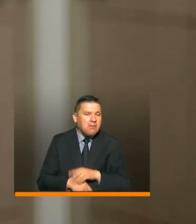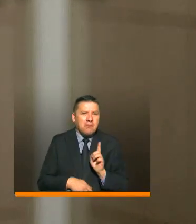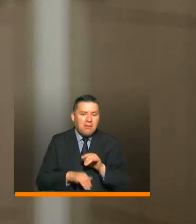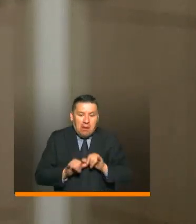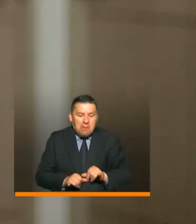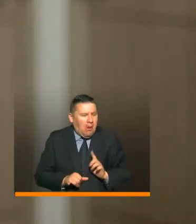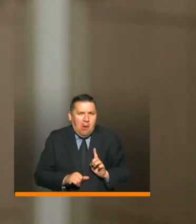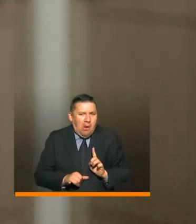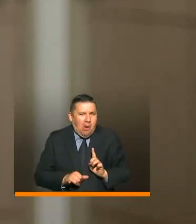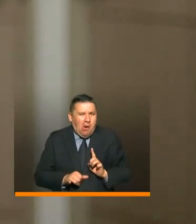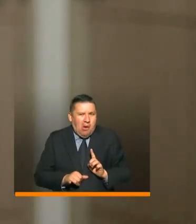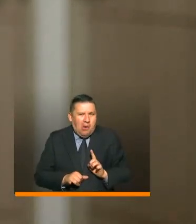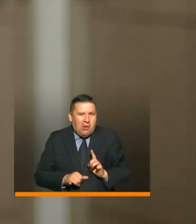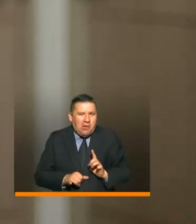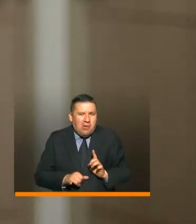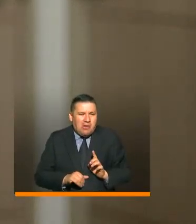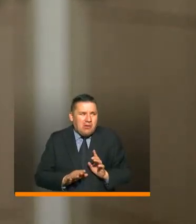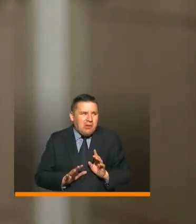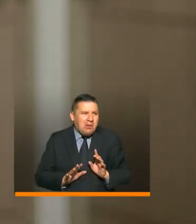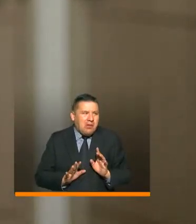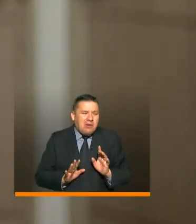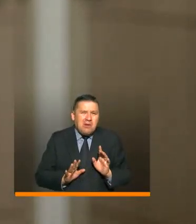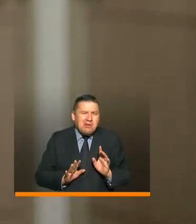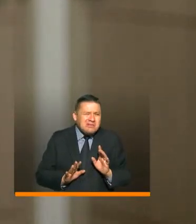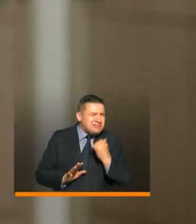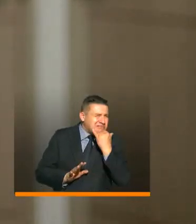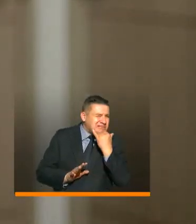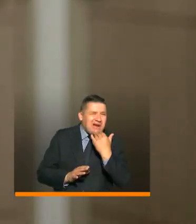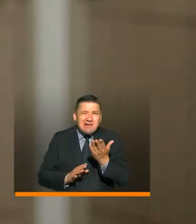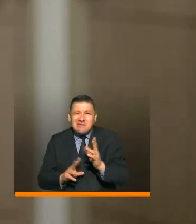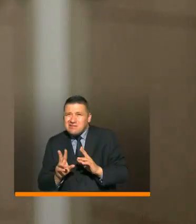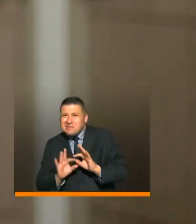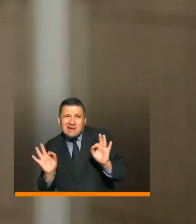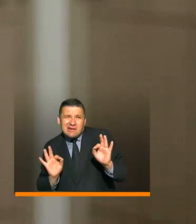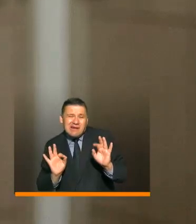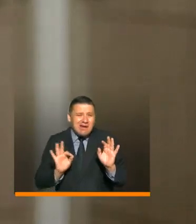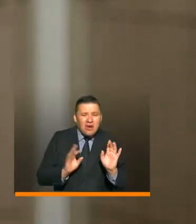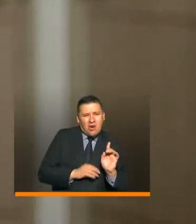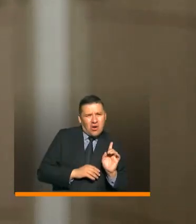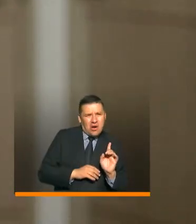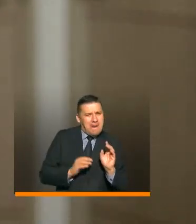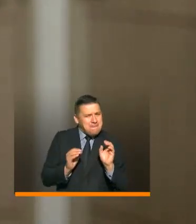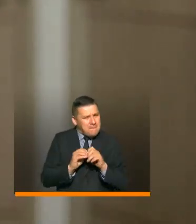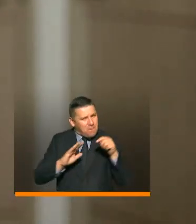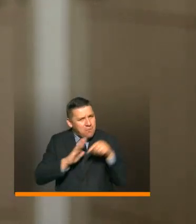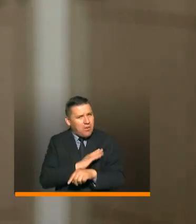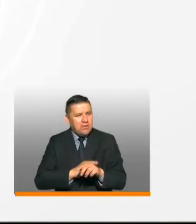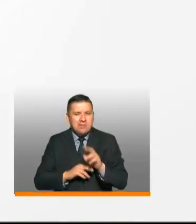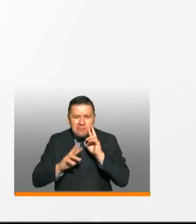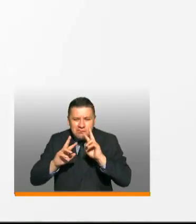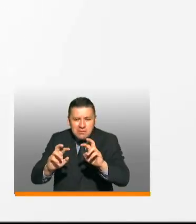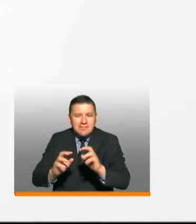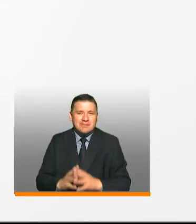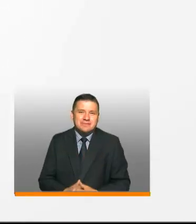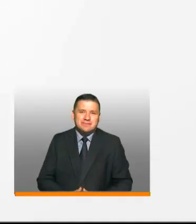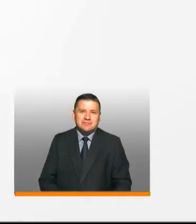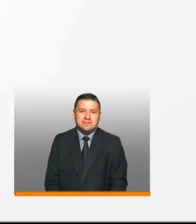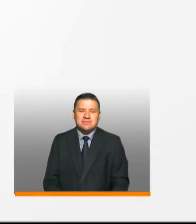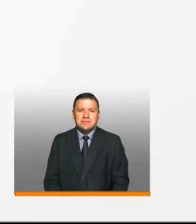el va, ¿será que va a pasar? ¿Será que no va a pasar? Es ir un poco más allá.